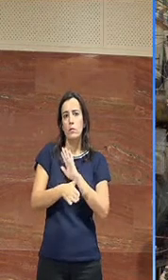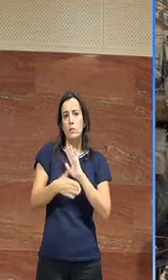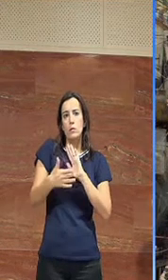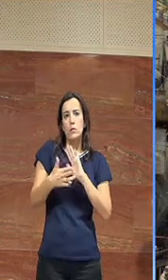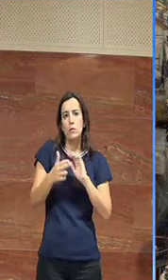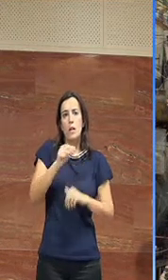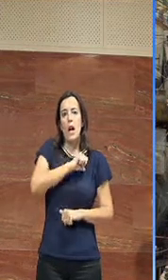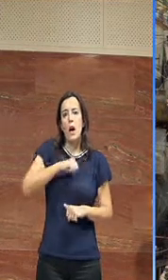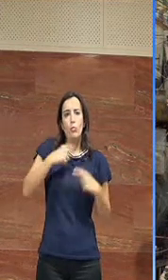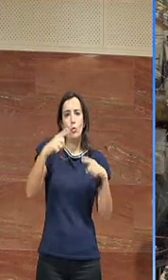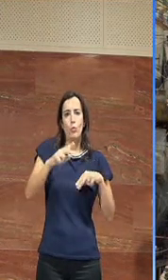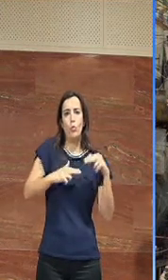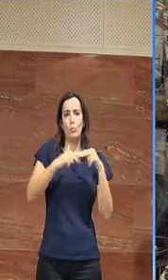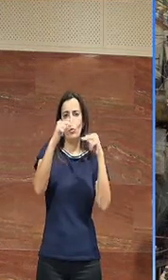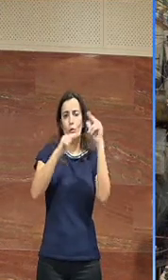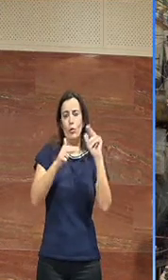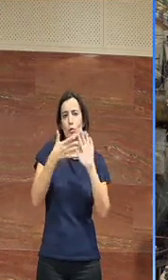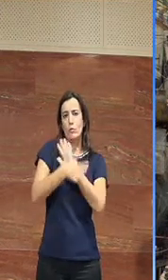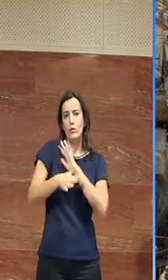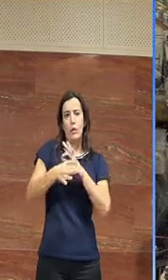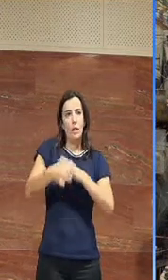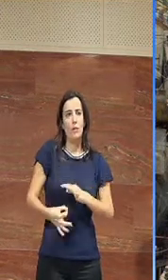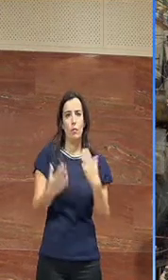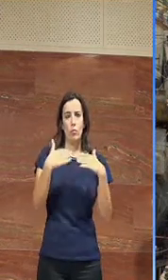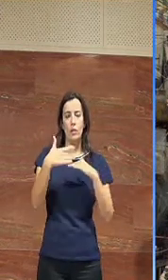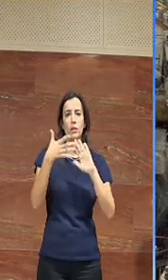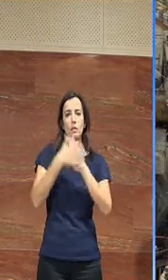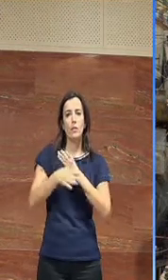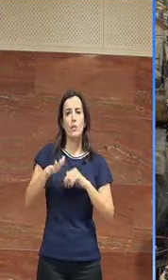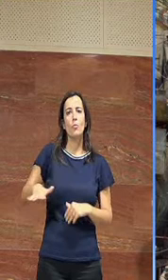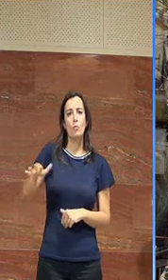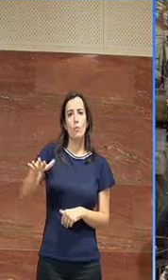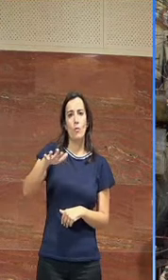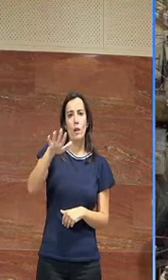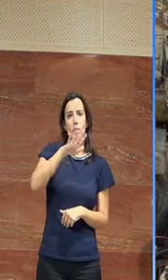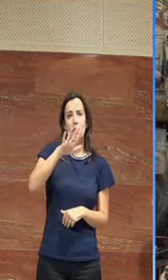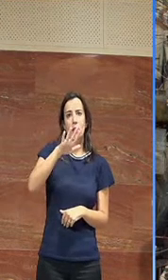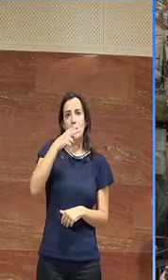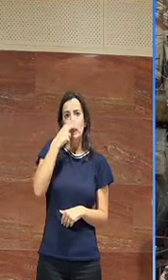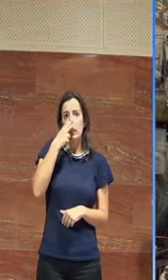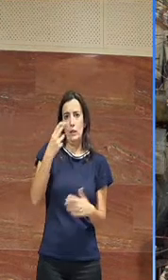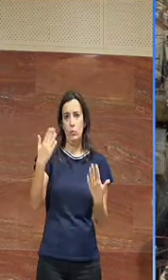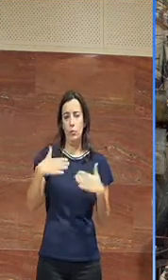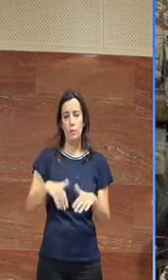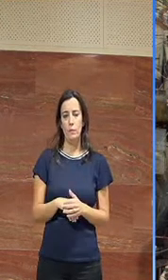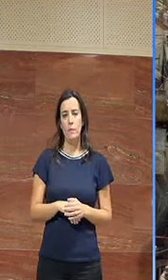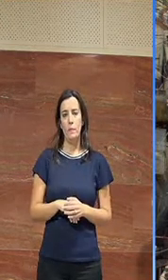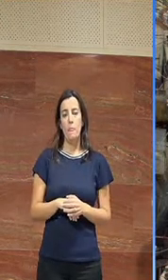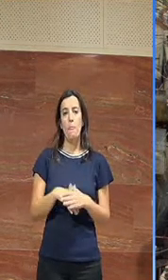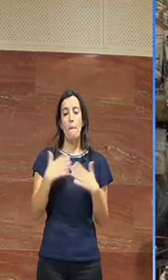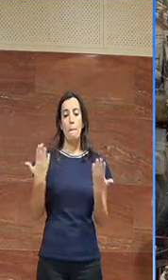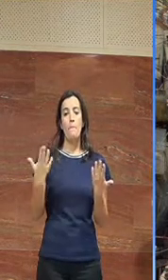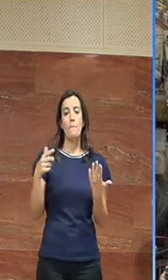O sea, en la informalidad se ocupan los lugares que realmente están libres de interés. En estos